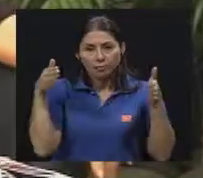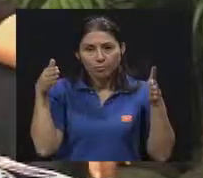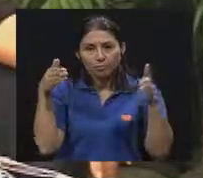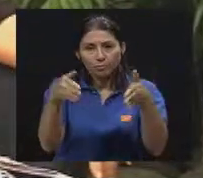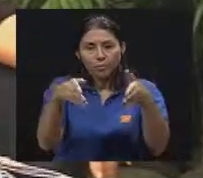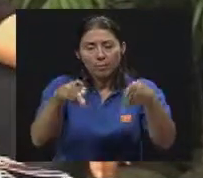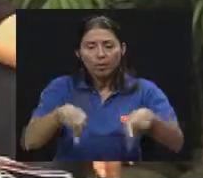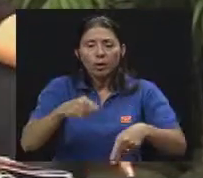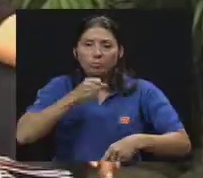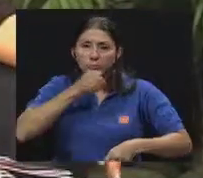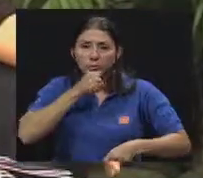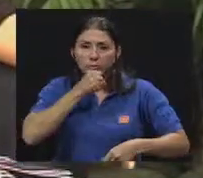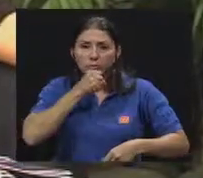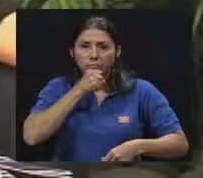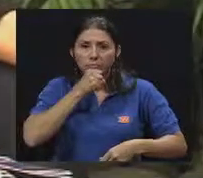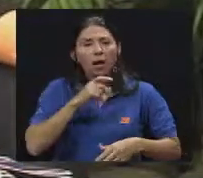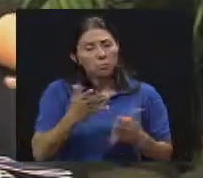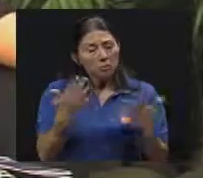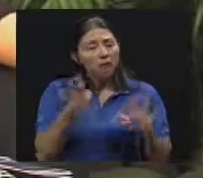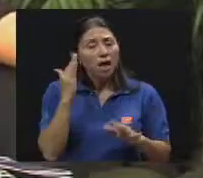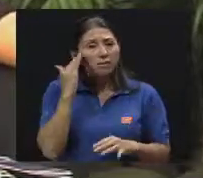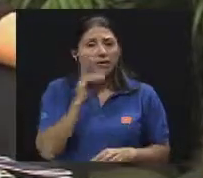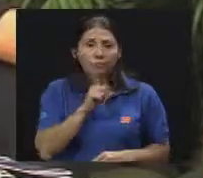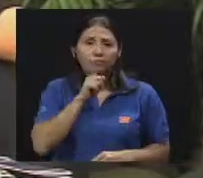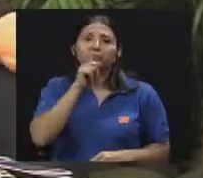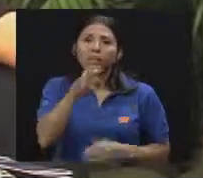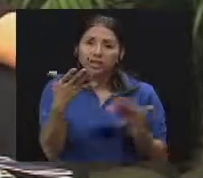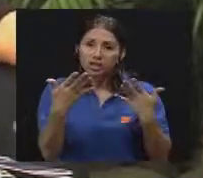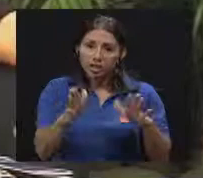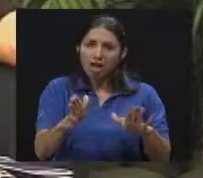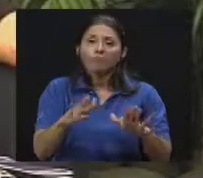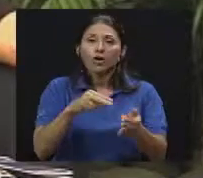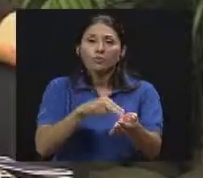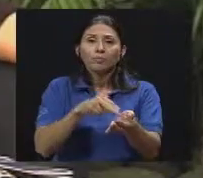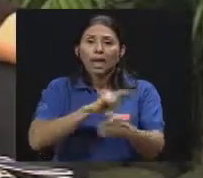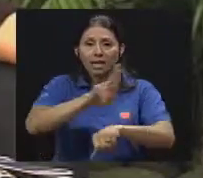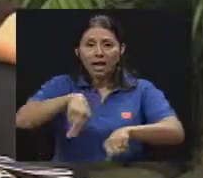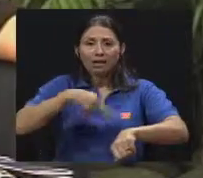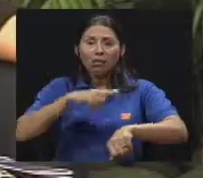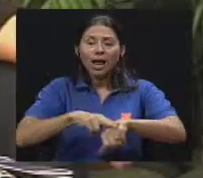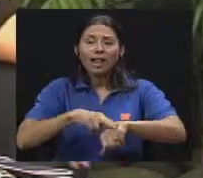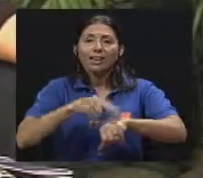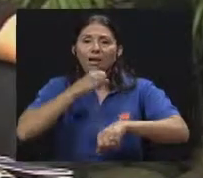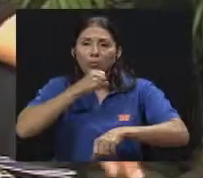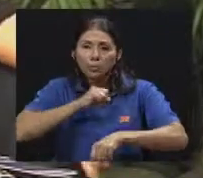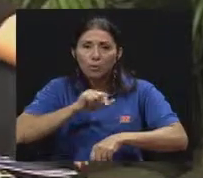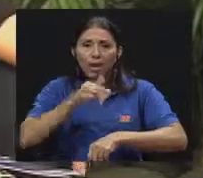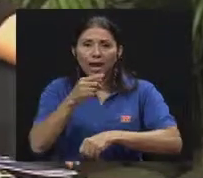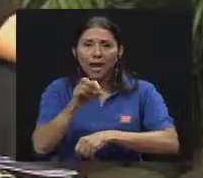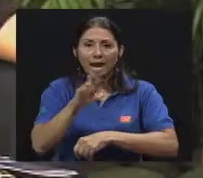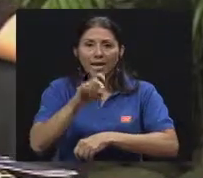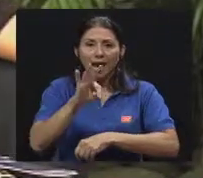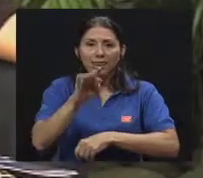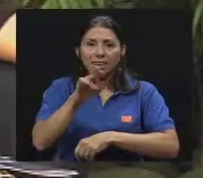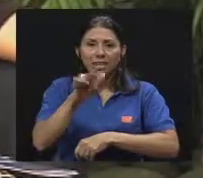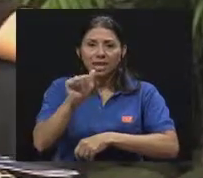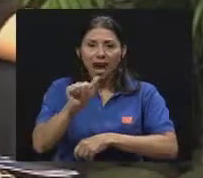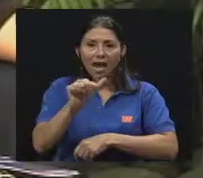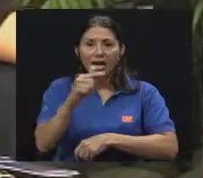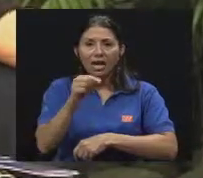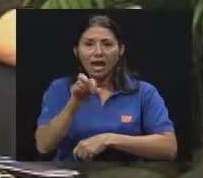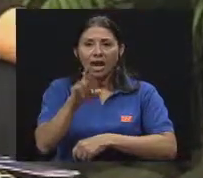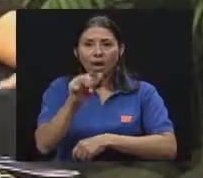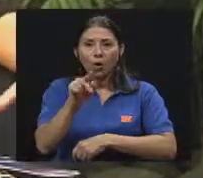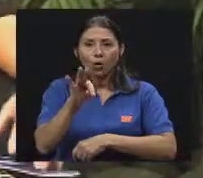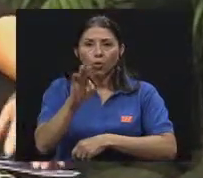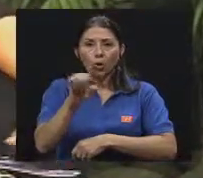que tiene que ver con la población adulta mayor, que si bien es cierto, ya existe el Hospital Nacional de Geriatría y Gerontología, pero que es un hospital